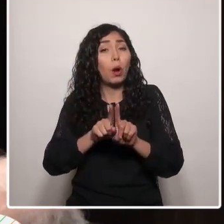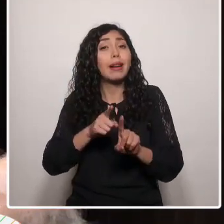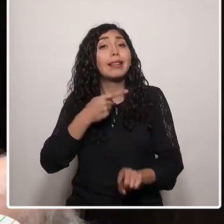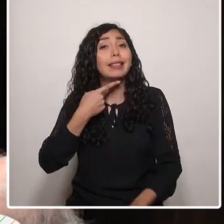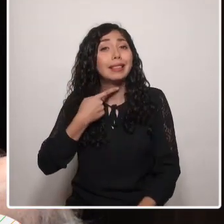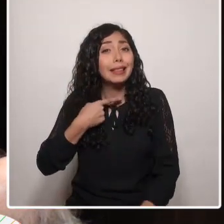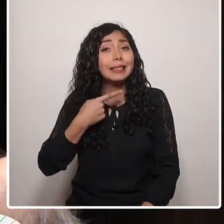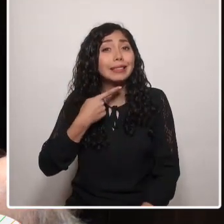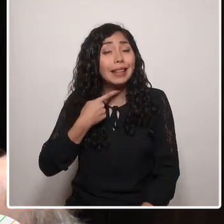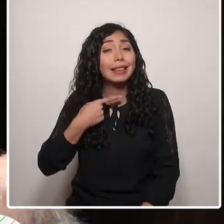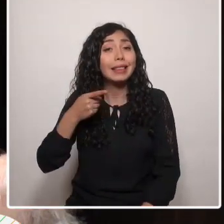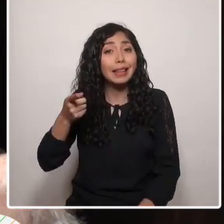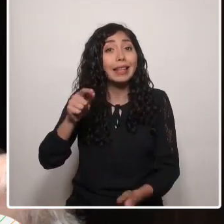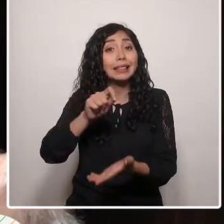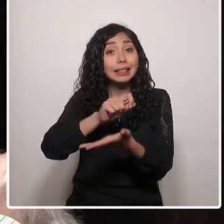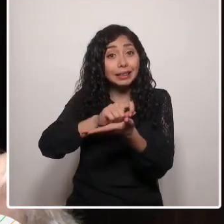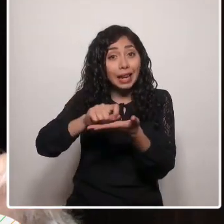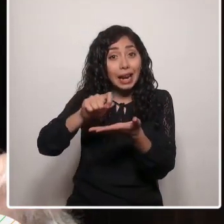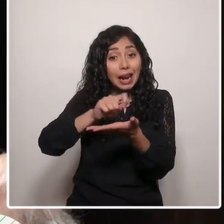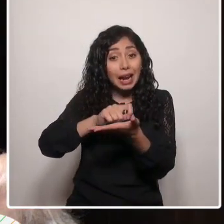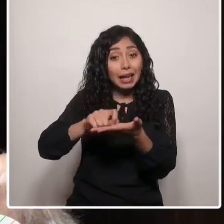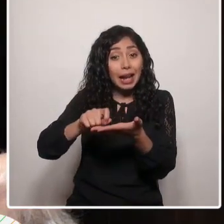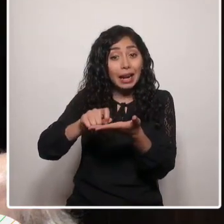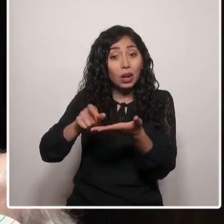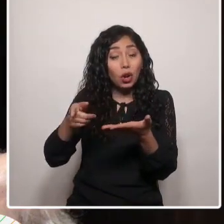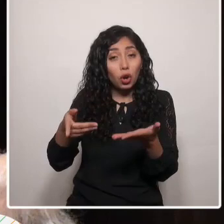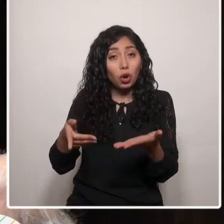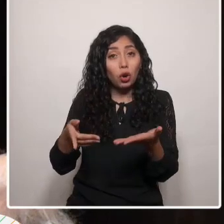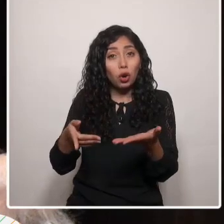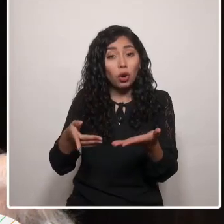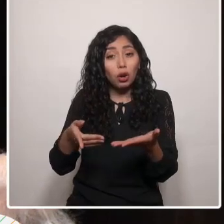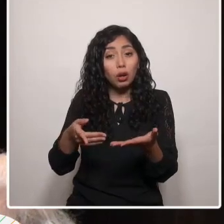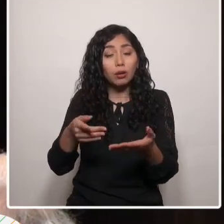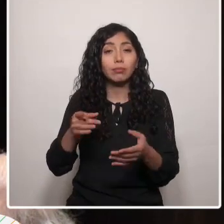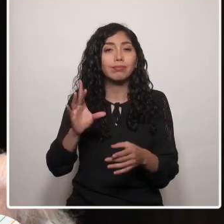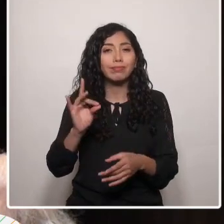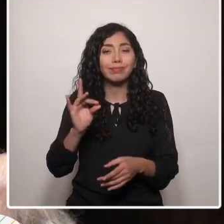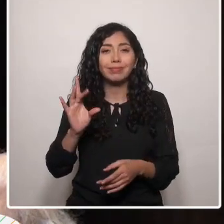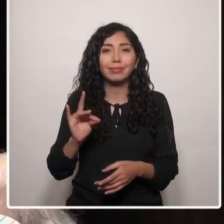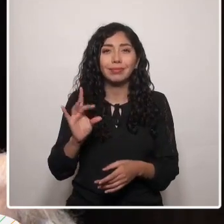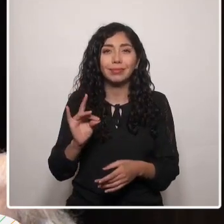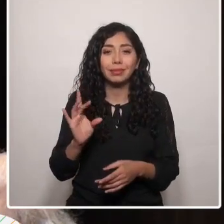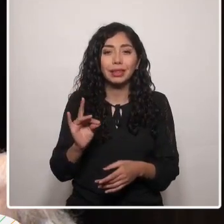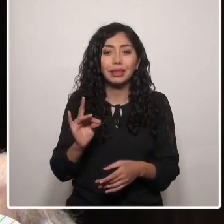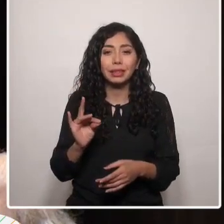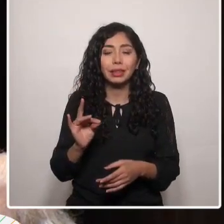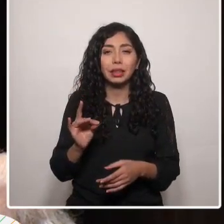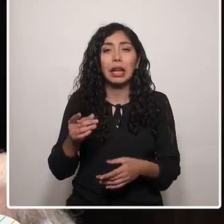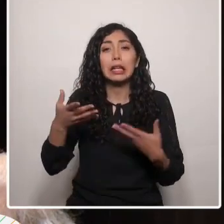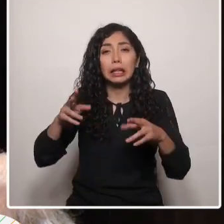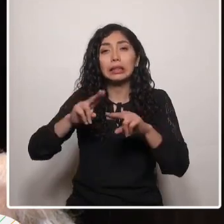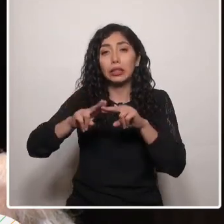viniese el secretario para que nos dijese que efectivamente ese emplazamiento se hizo. Gracias.